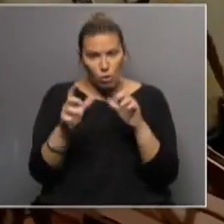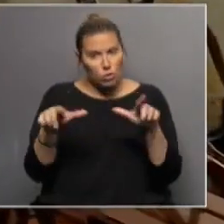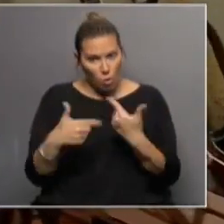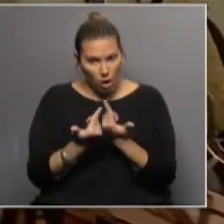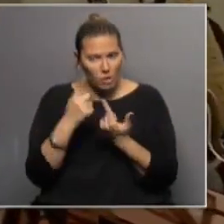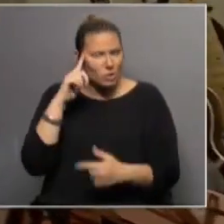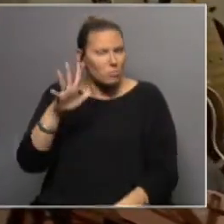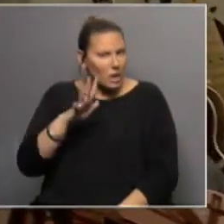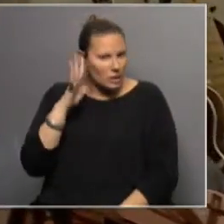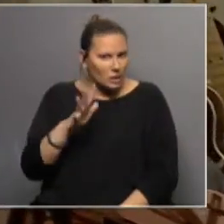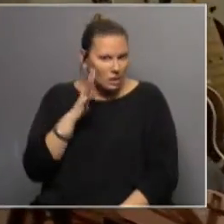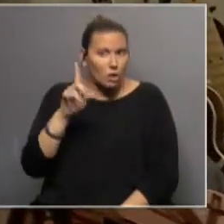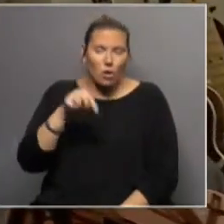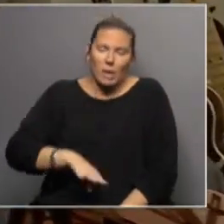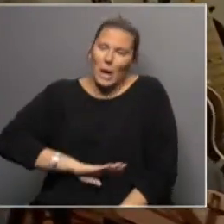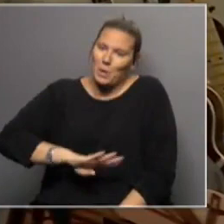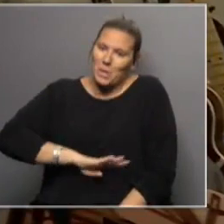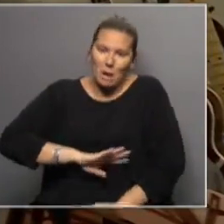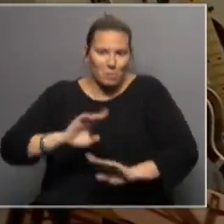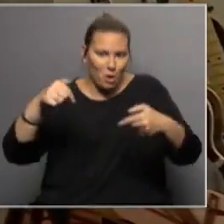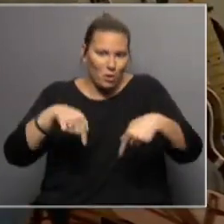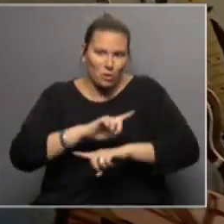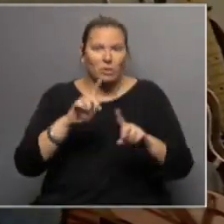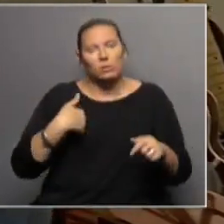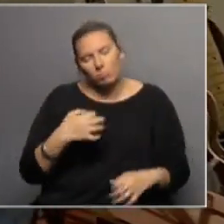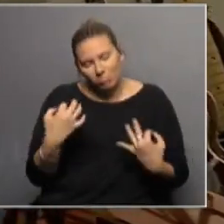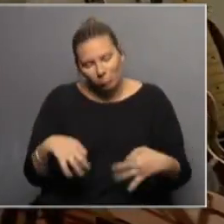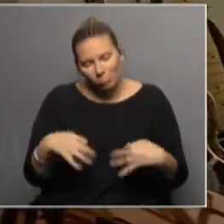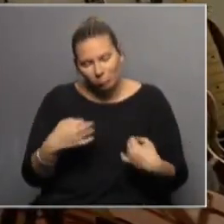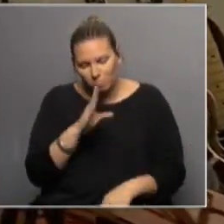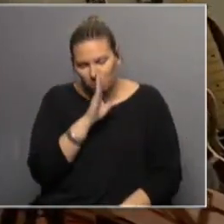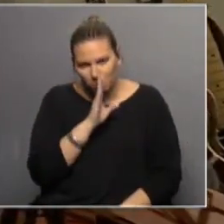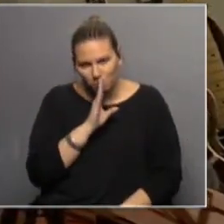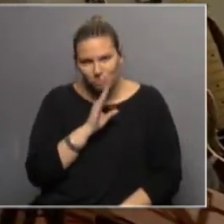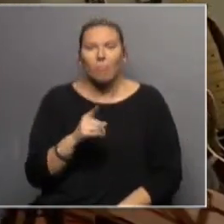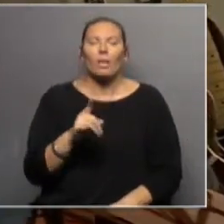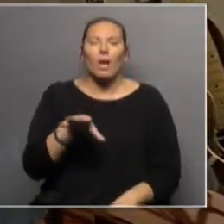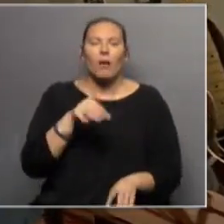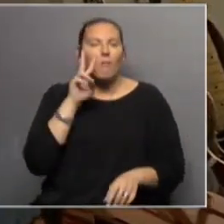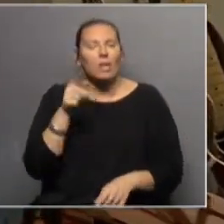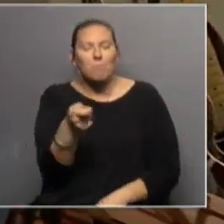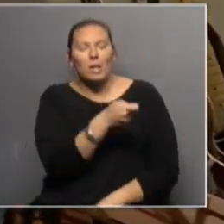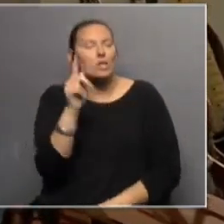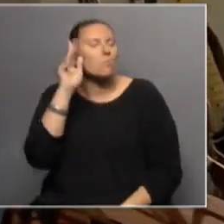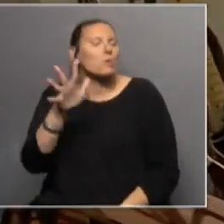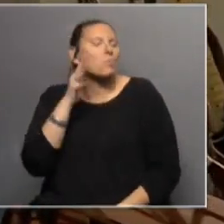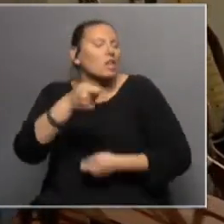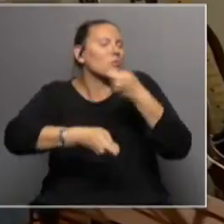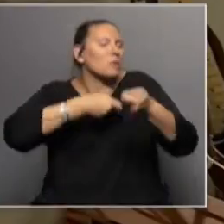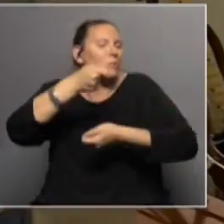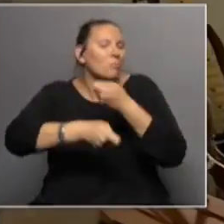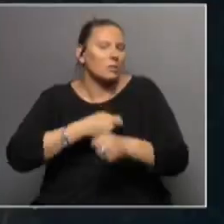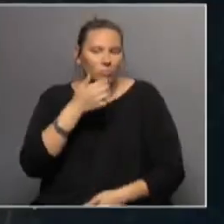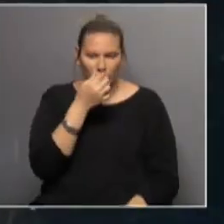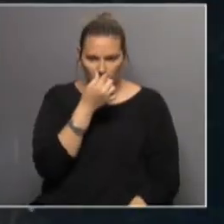no vayas con ilusiones. No vengas con hambre, porque no es hoy. No, está bien, me imaginaré, veré el parrillero apagado y me imaginaré el resto. ¿Vamos para ahí? Vamos.